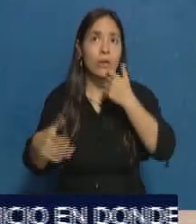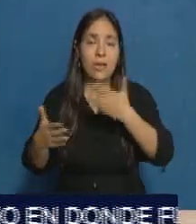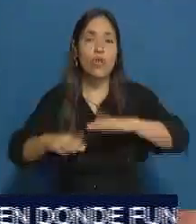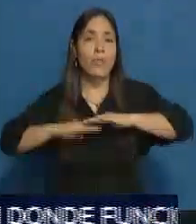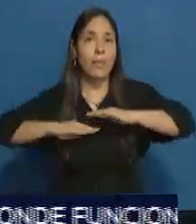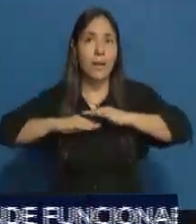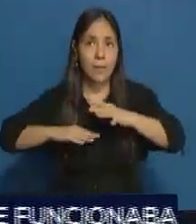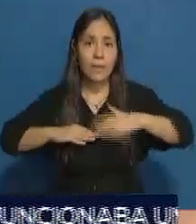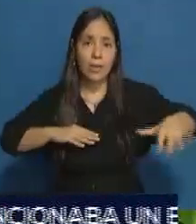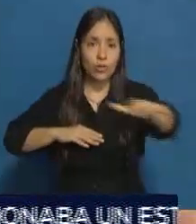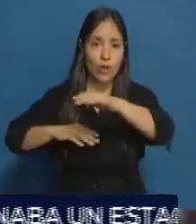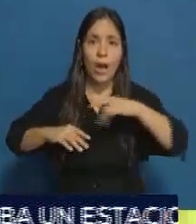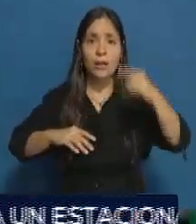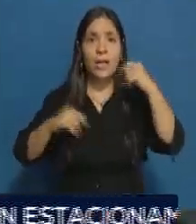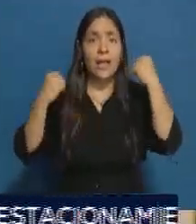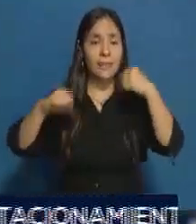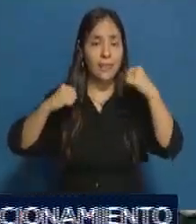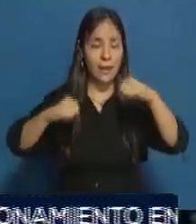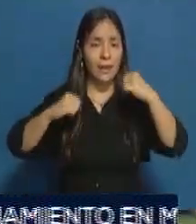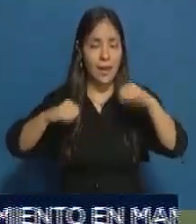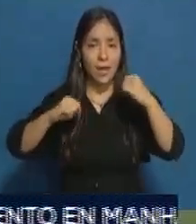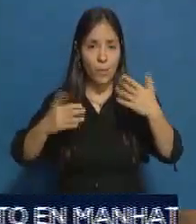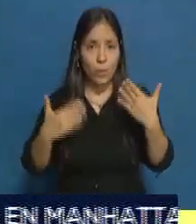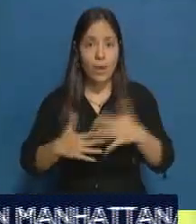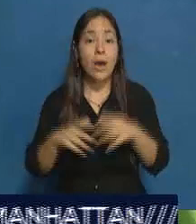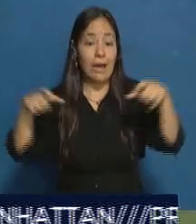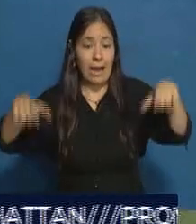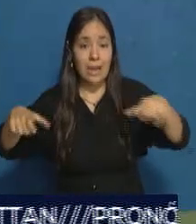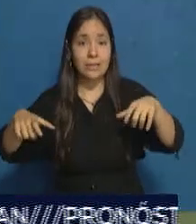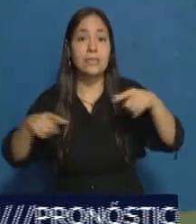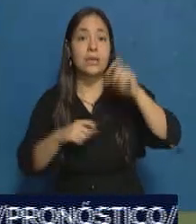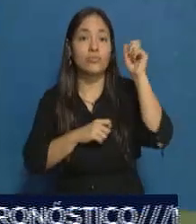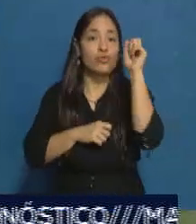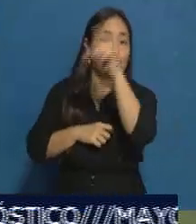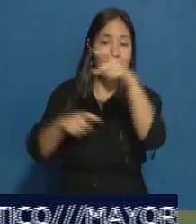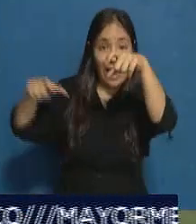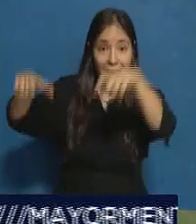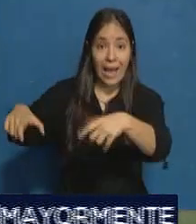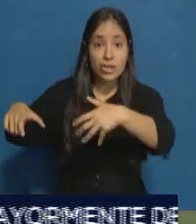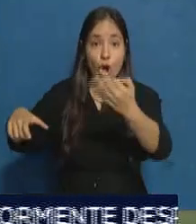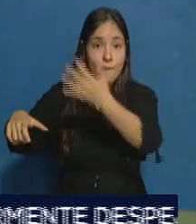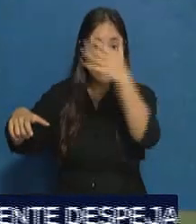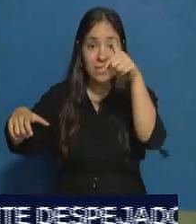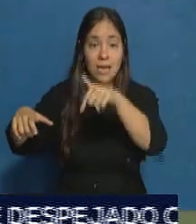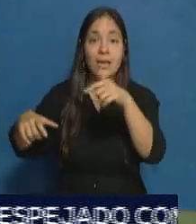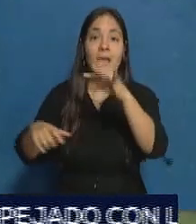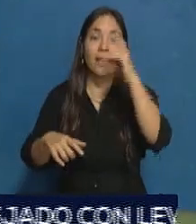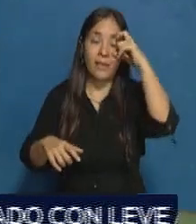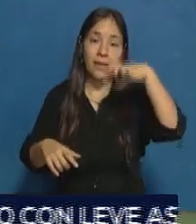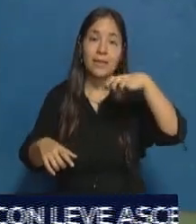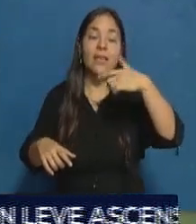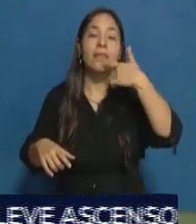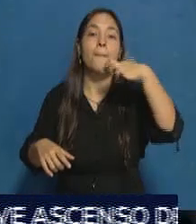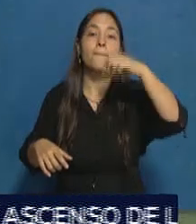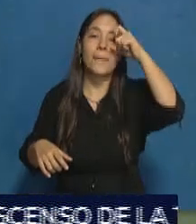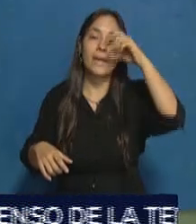disponible justamente el Botellero para entrenar, porque la cancha, el estadio Botellero, el Omar Higinio Esperduti, está siendo